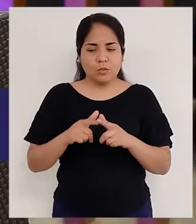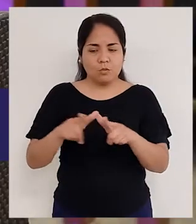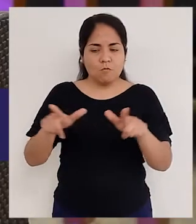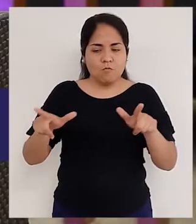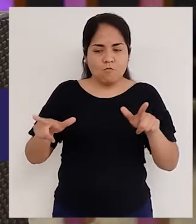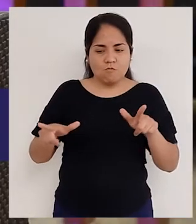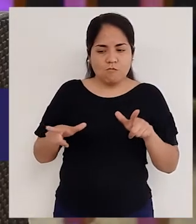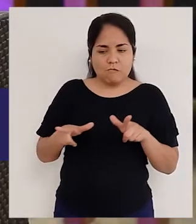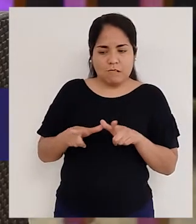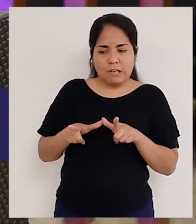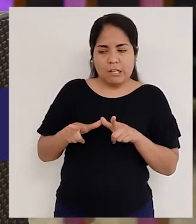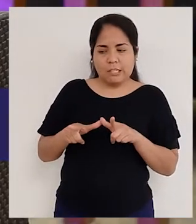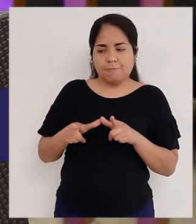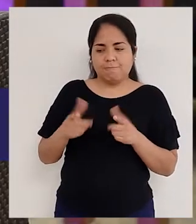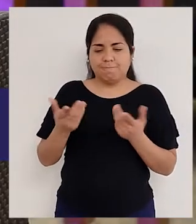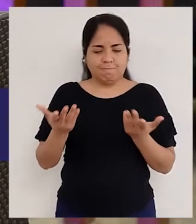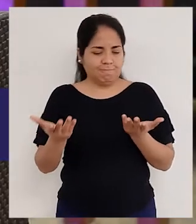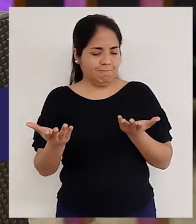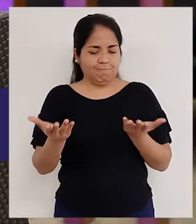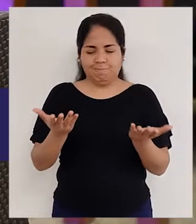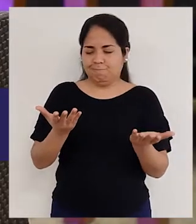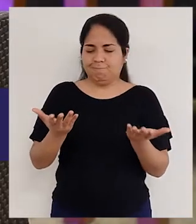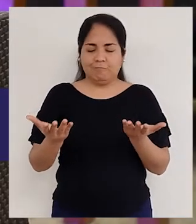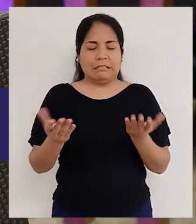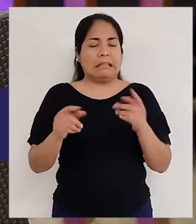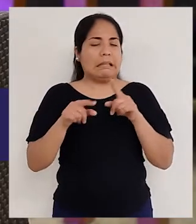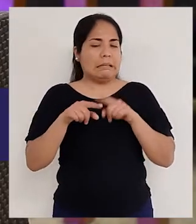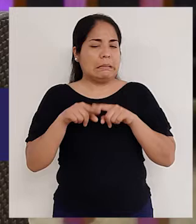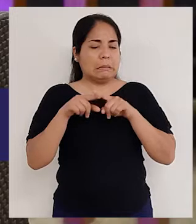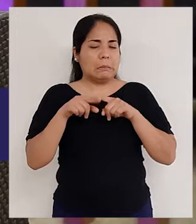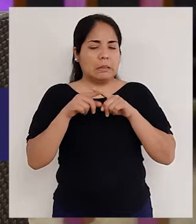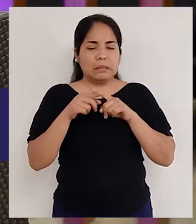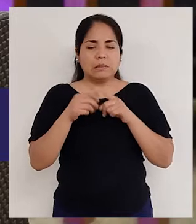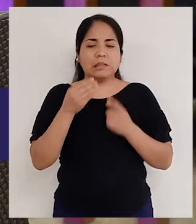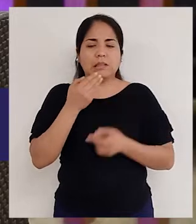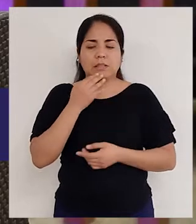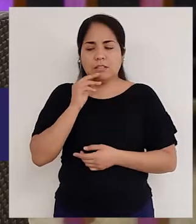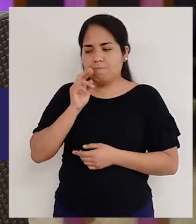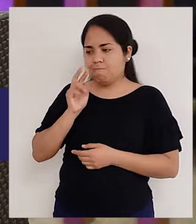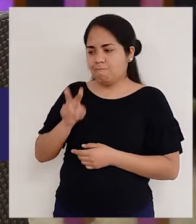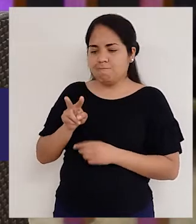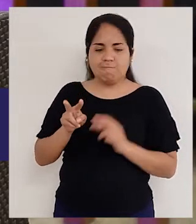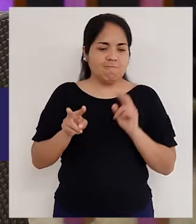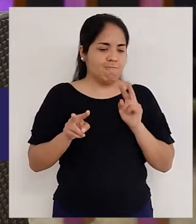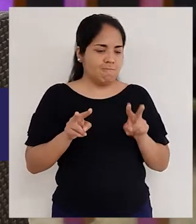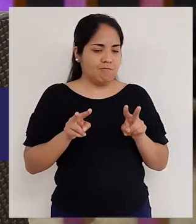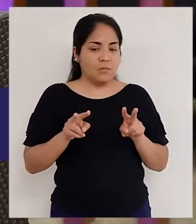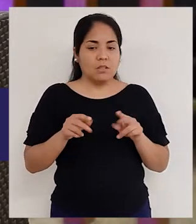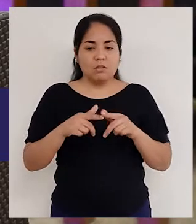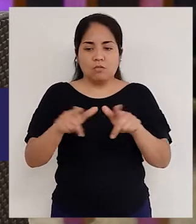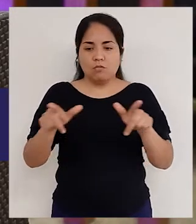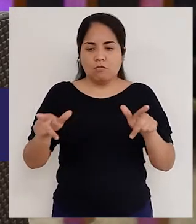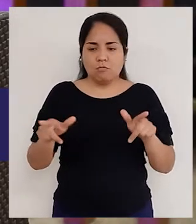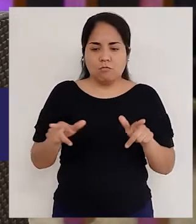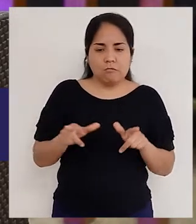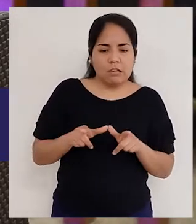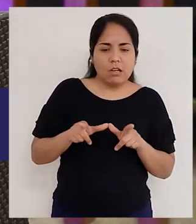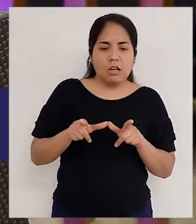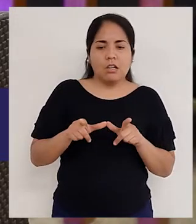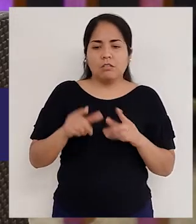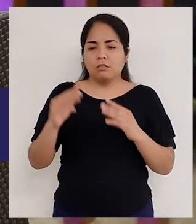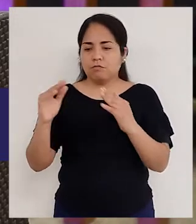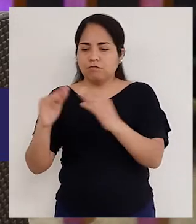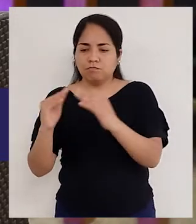Un mismo escenario urbano puede representar dos cosas muy diferentes dependiendo de quién lo transite. En ese sentido, muchas veces las